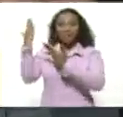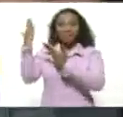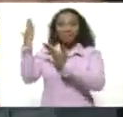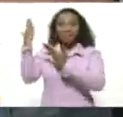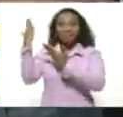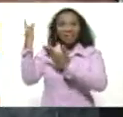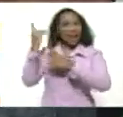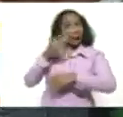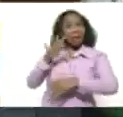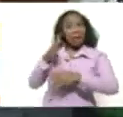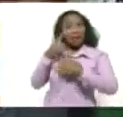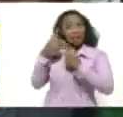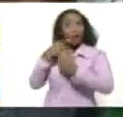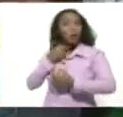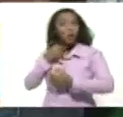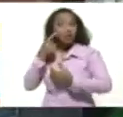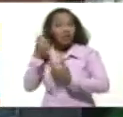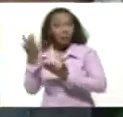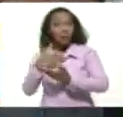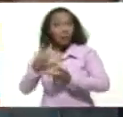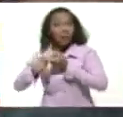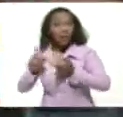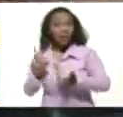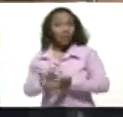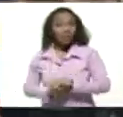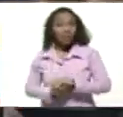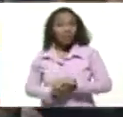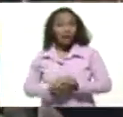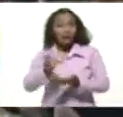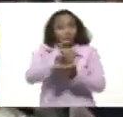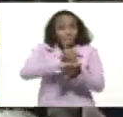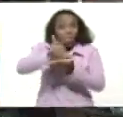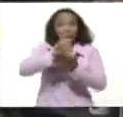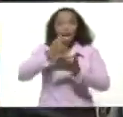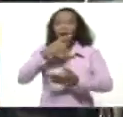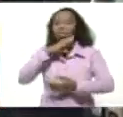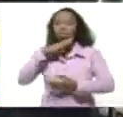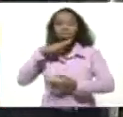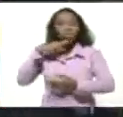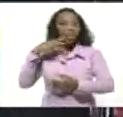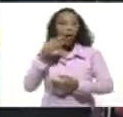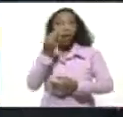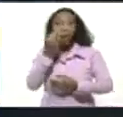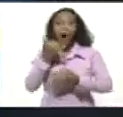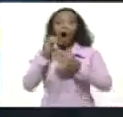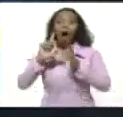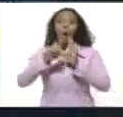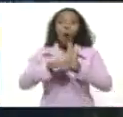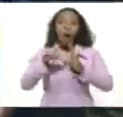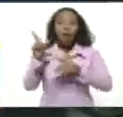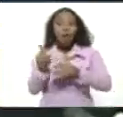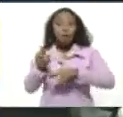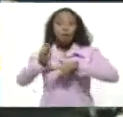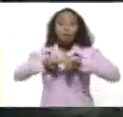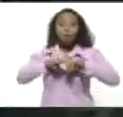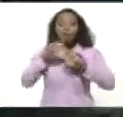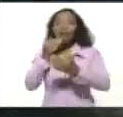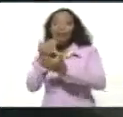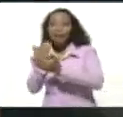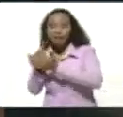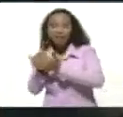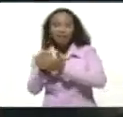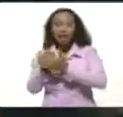Silita, ¿qué te parece? ¿Ah? Los suspiros están demasiado buenos, nos lo vamos a comer ahora ahí en el set. Gracias, Freddy,